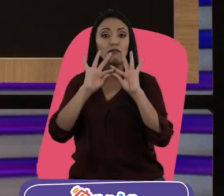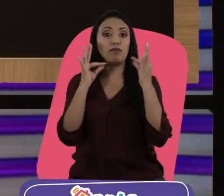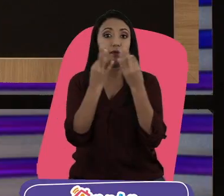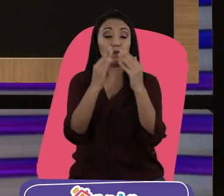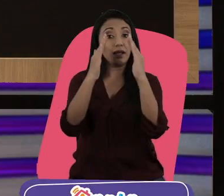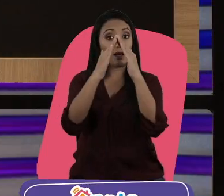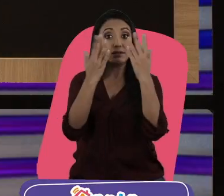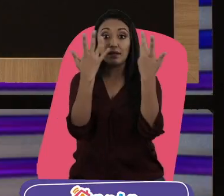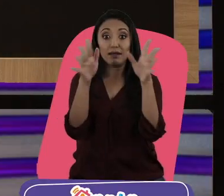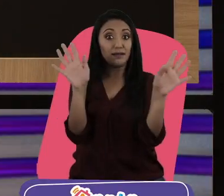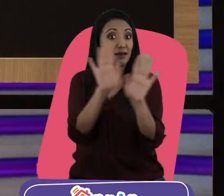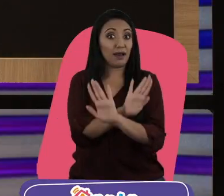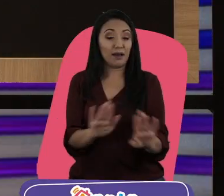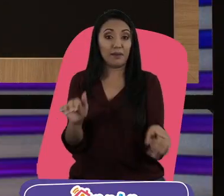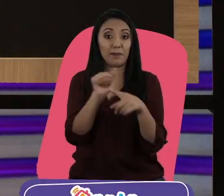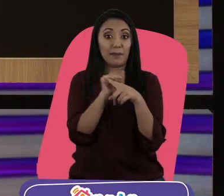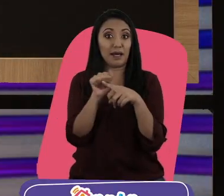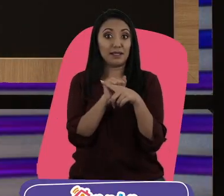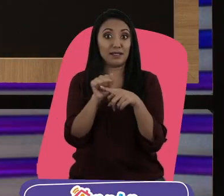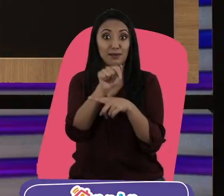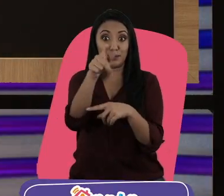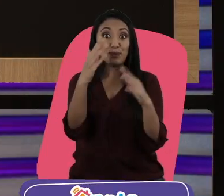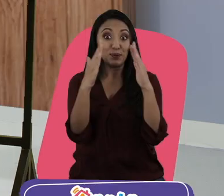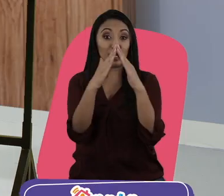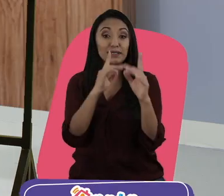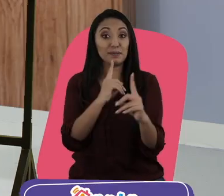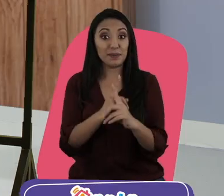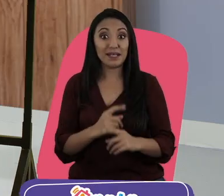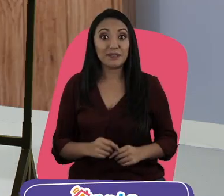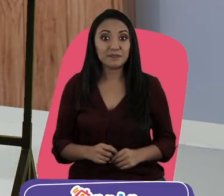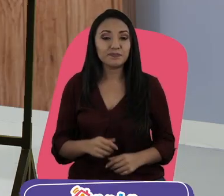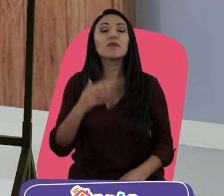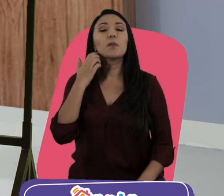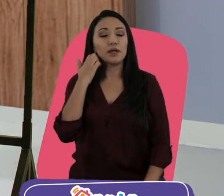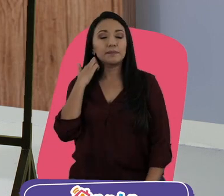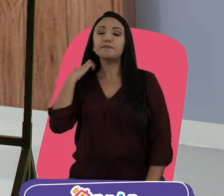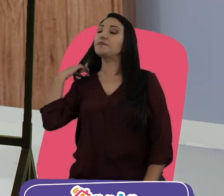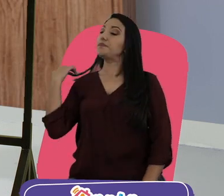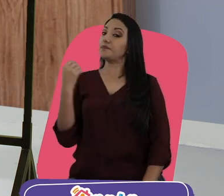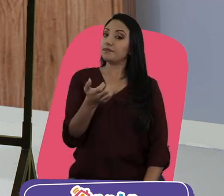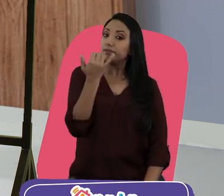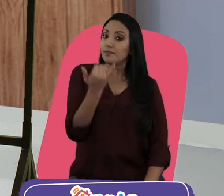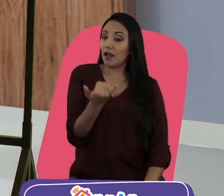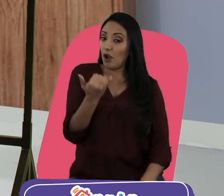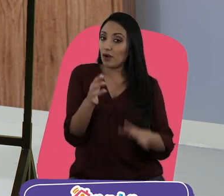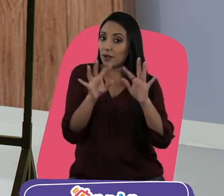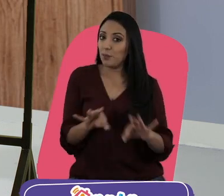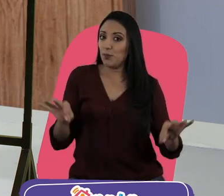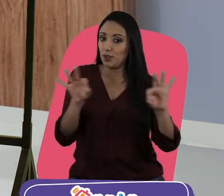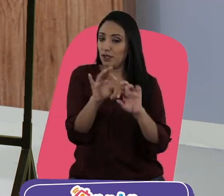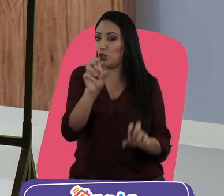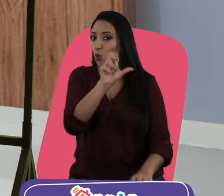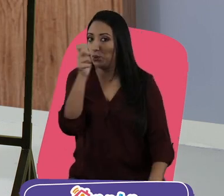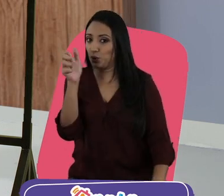Seguro terminaste ya este ejercicio en tu casa. Te quiero proponer ahora un reto increíble. Este reto nos